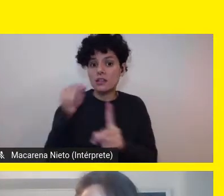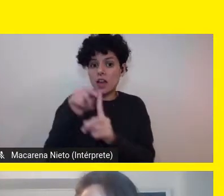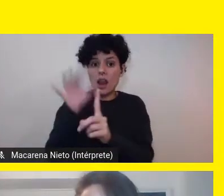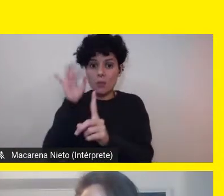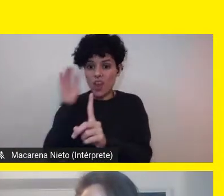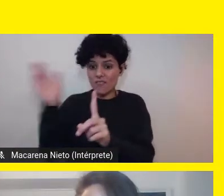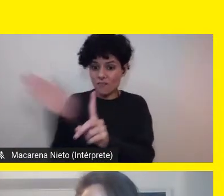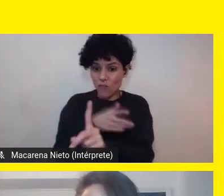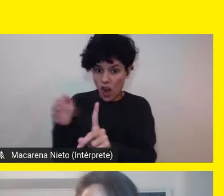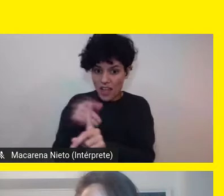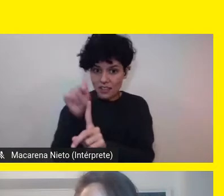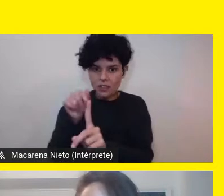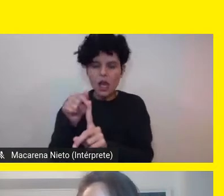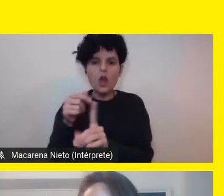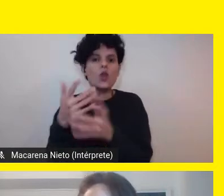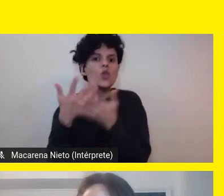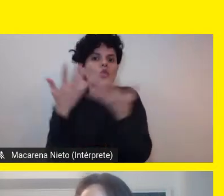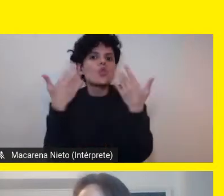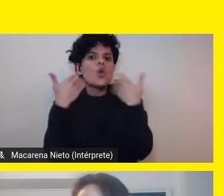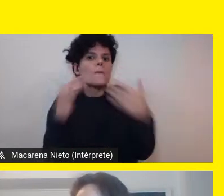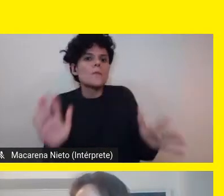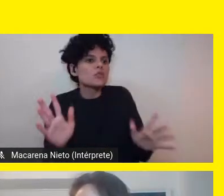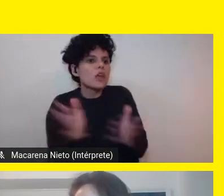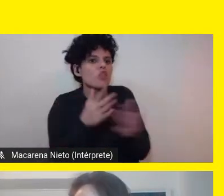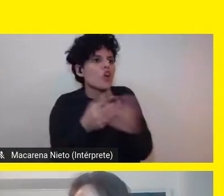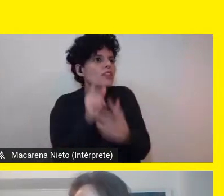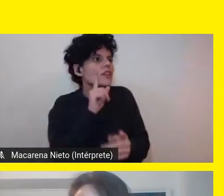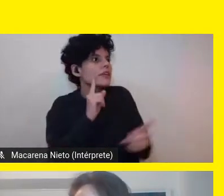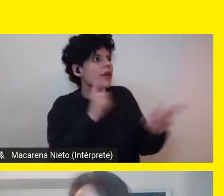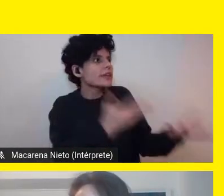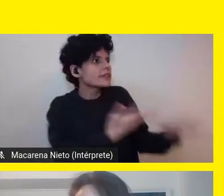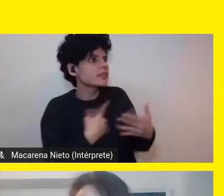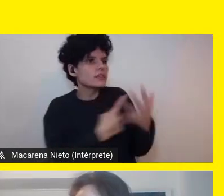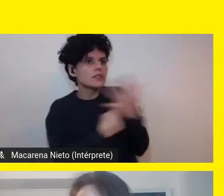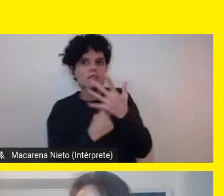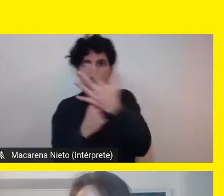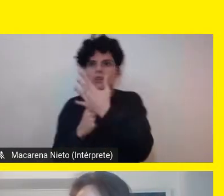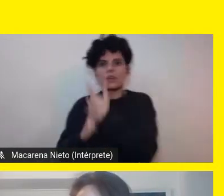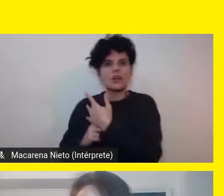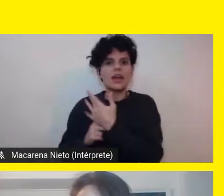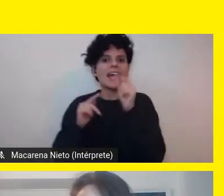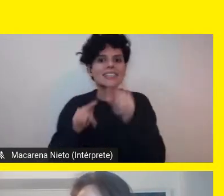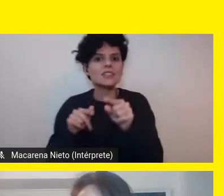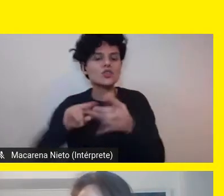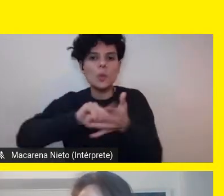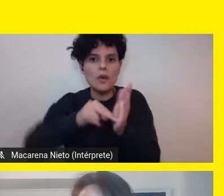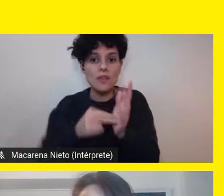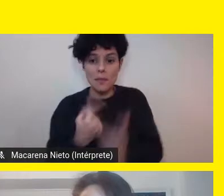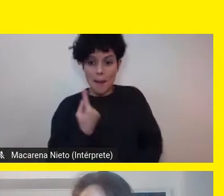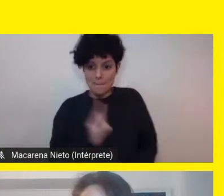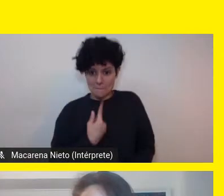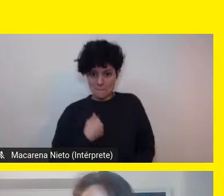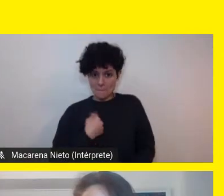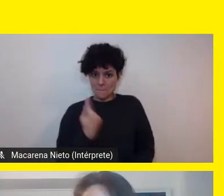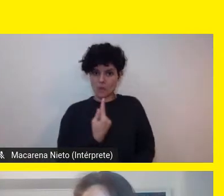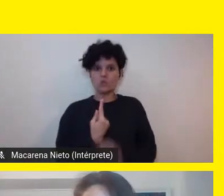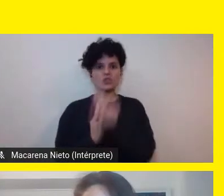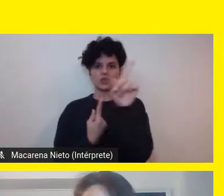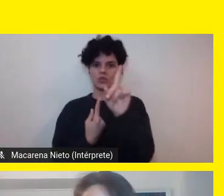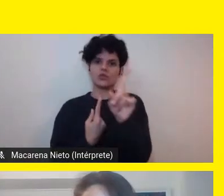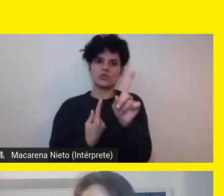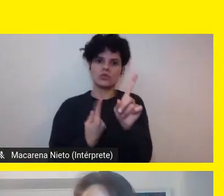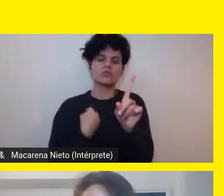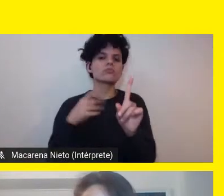problema social y no individual. Y frente a eso, en las torturas y los tratos crueles